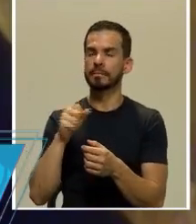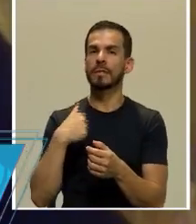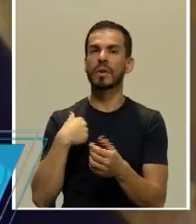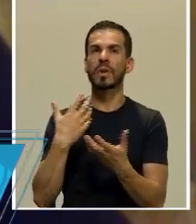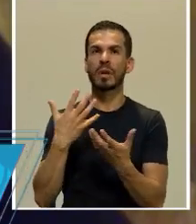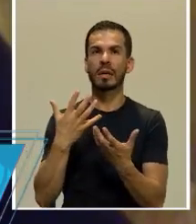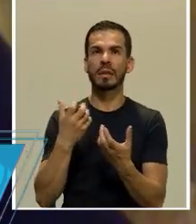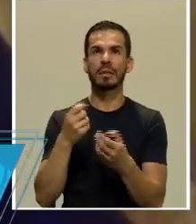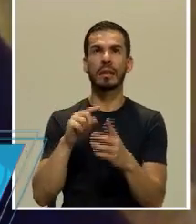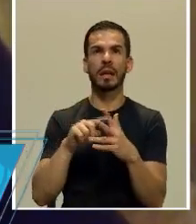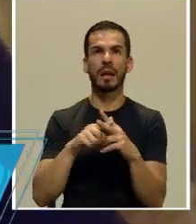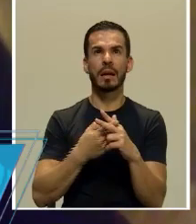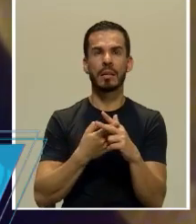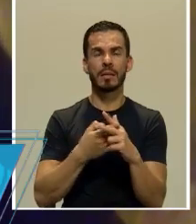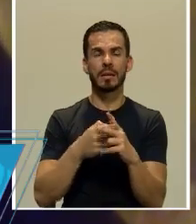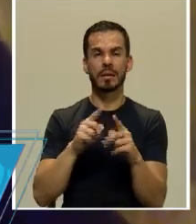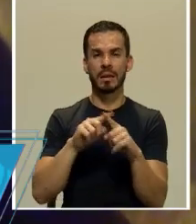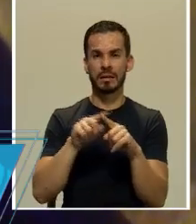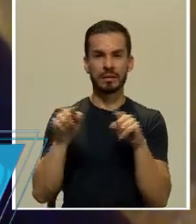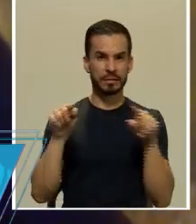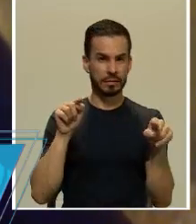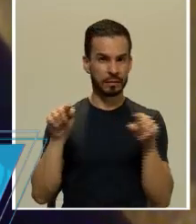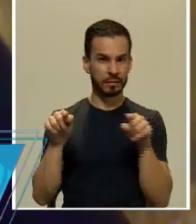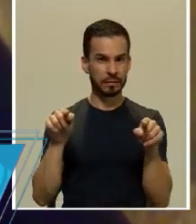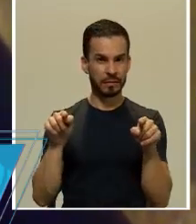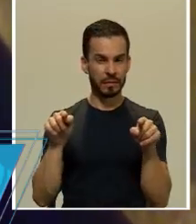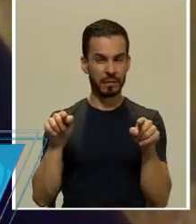yo quisiera tal vez comenzar haciendo una distinción